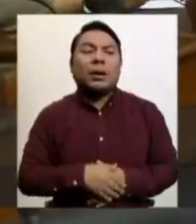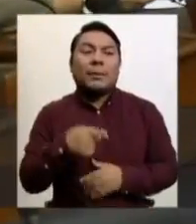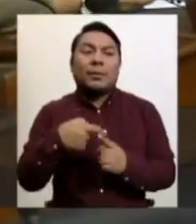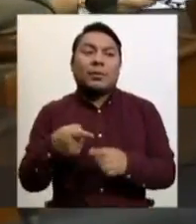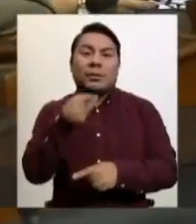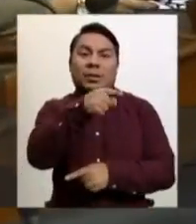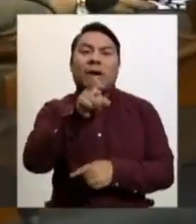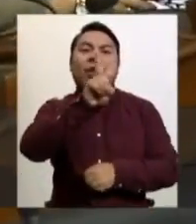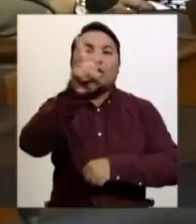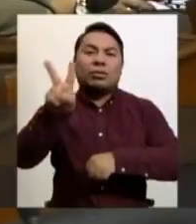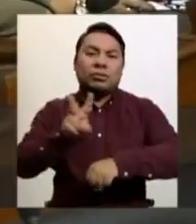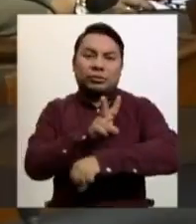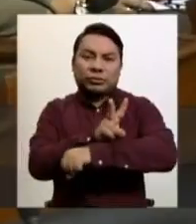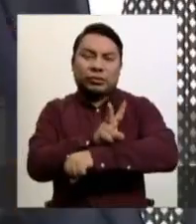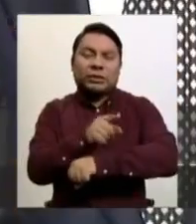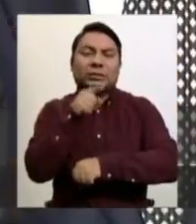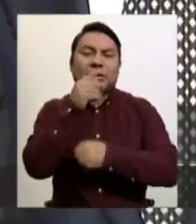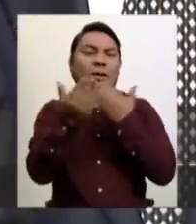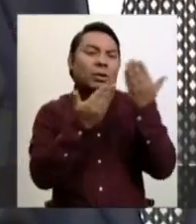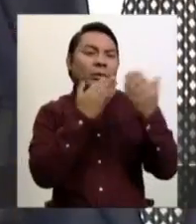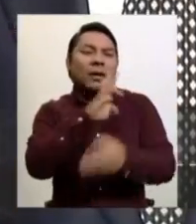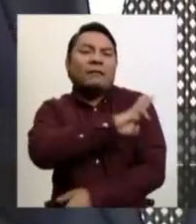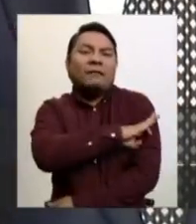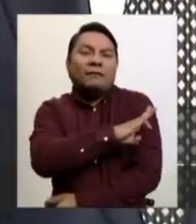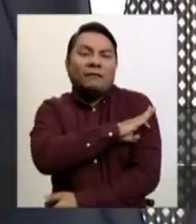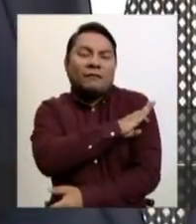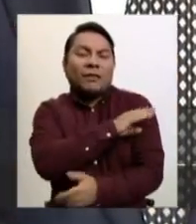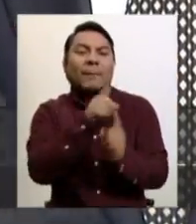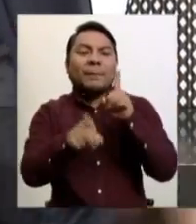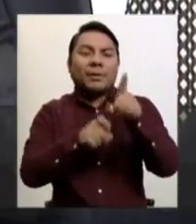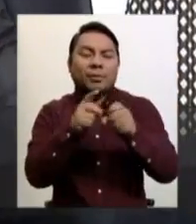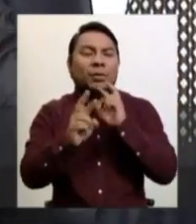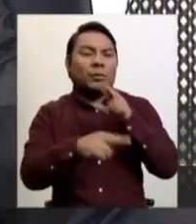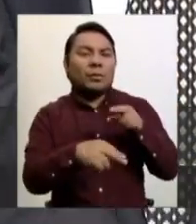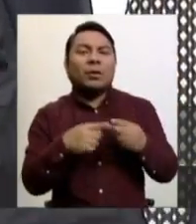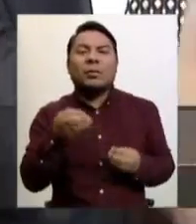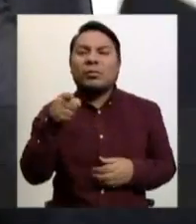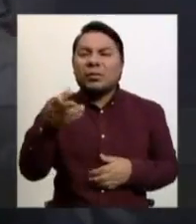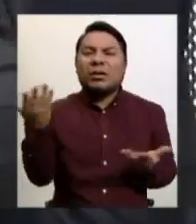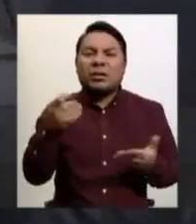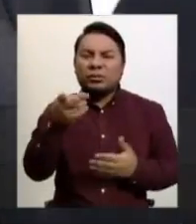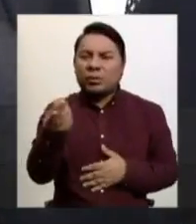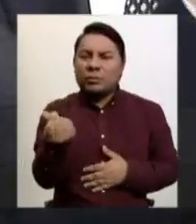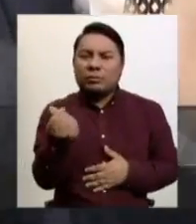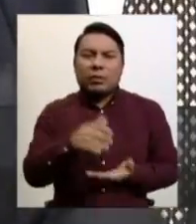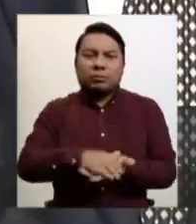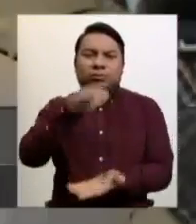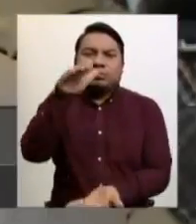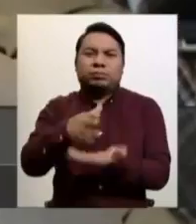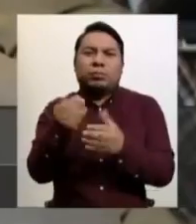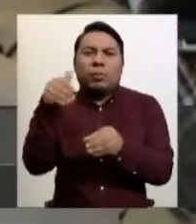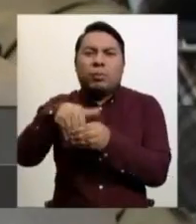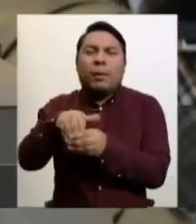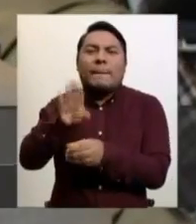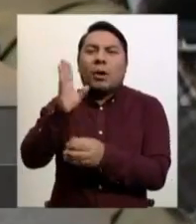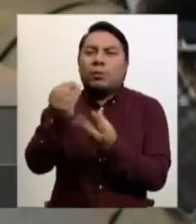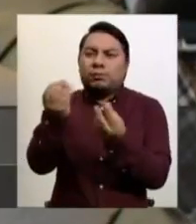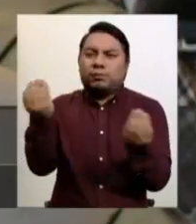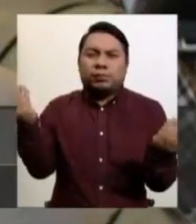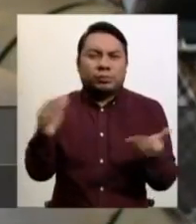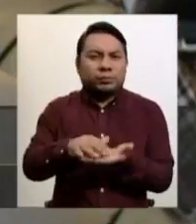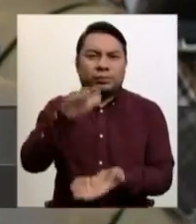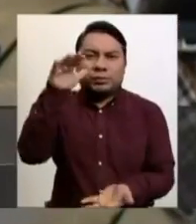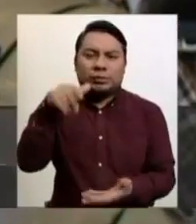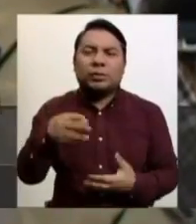2 horas declaró ante la fiscal Sara Vidal en la investigación que enfrenta por el presunto delito de desbalance patrimonial. Ramírez no